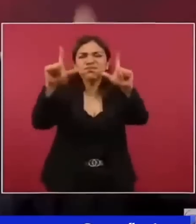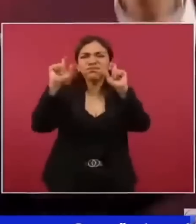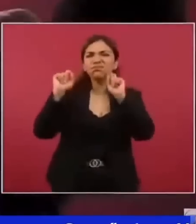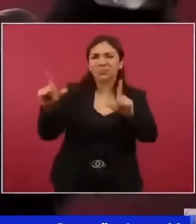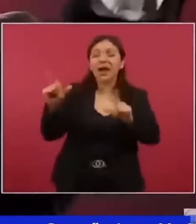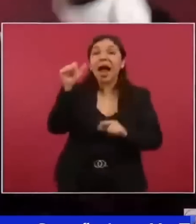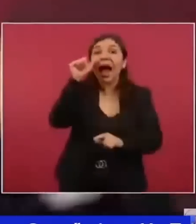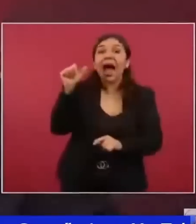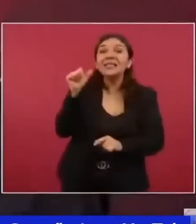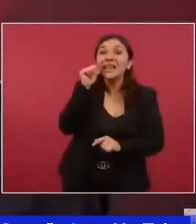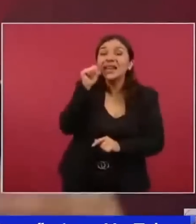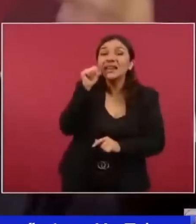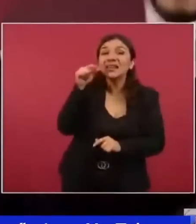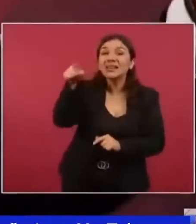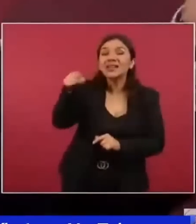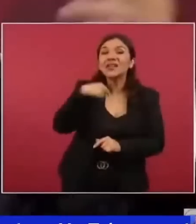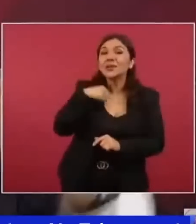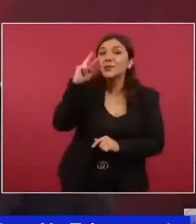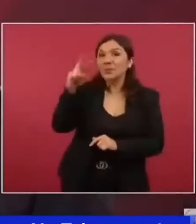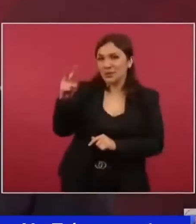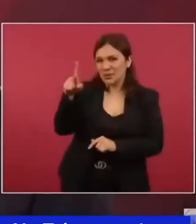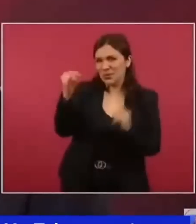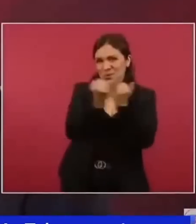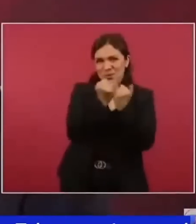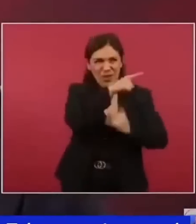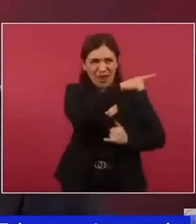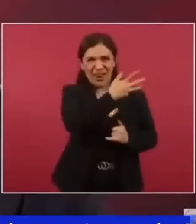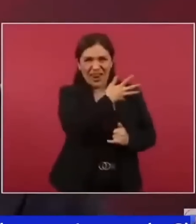Ayer encontramos un sistema de esos